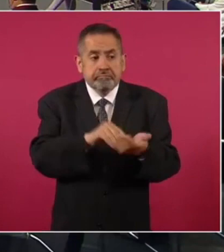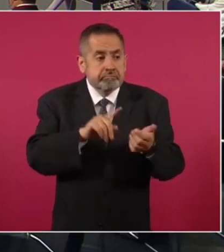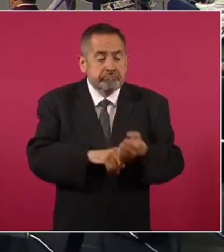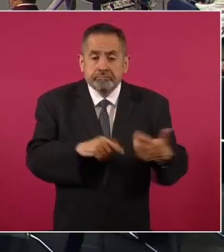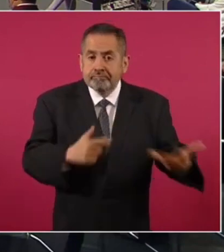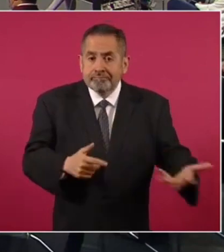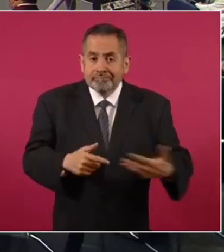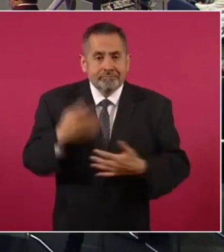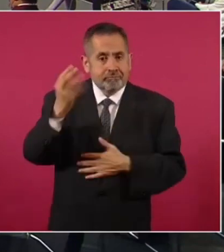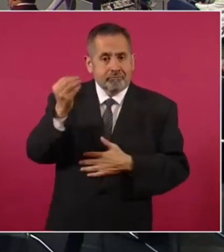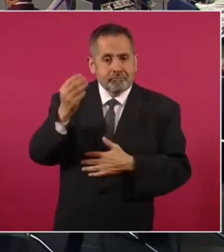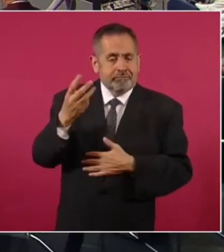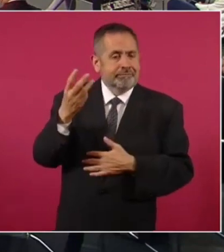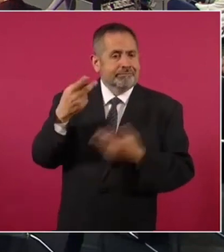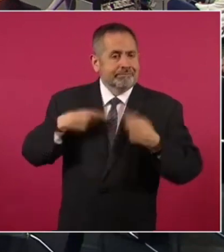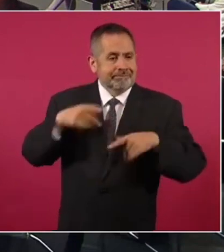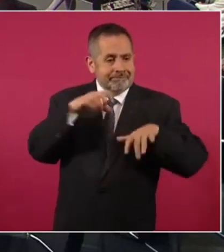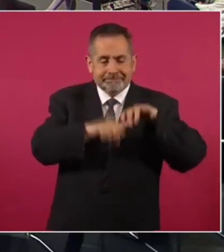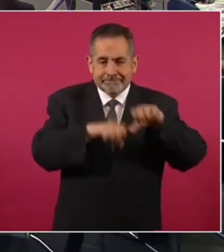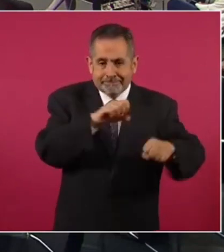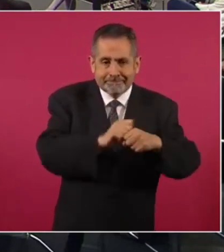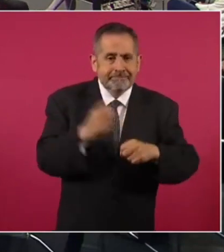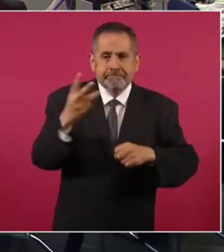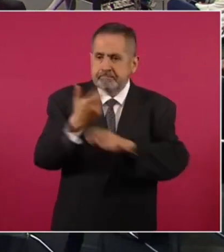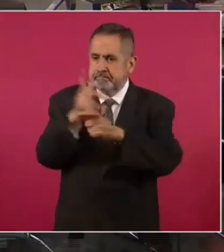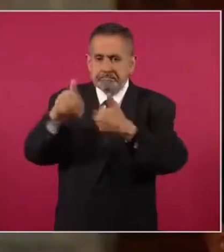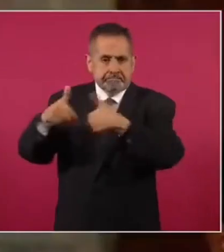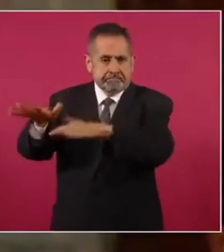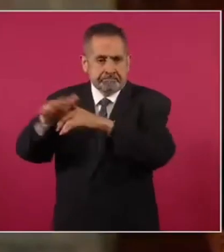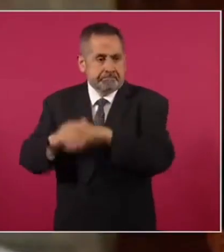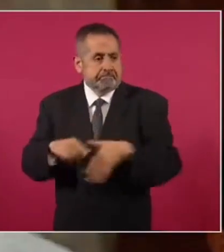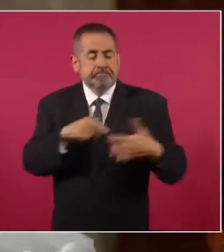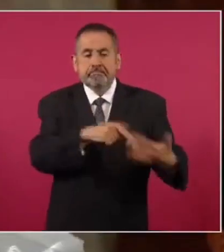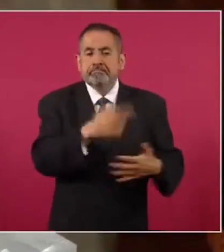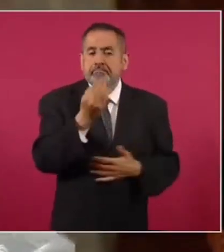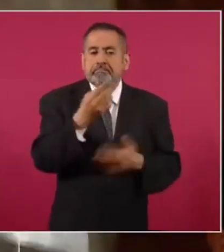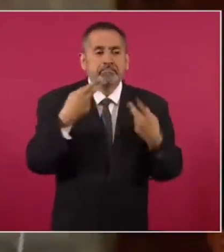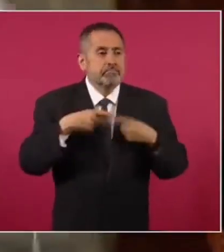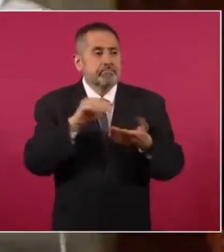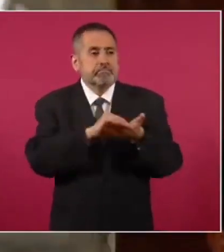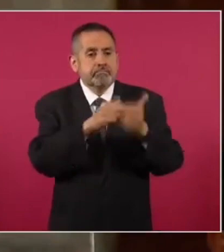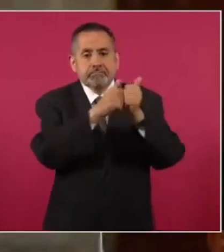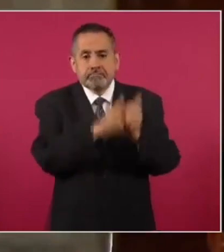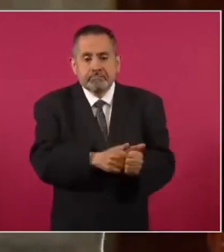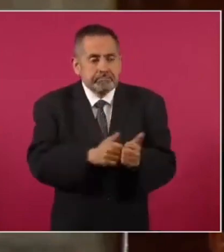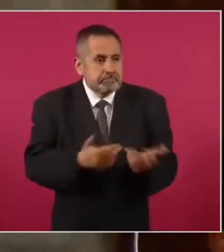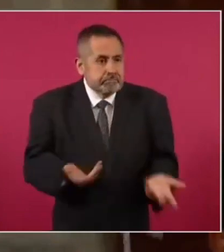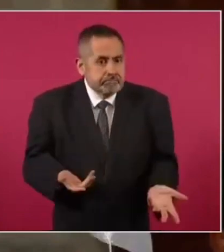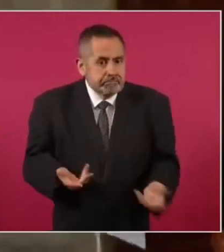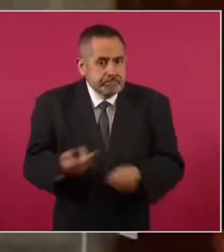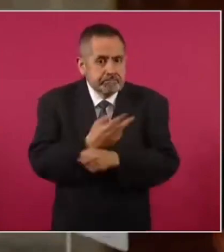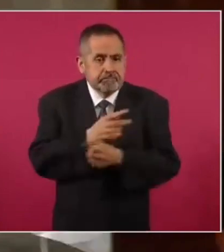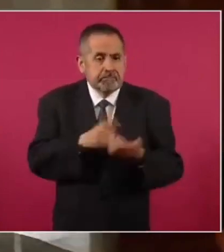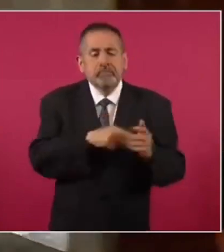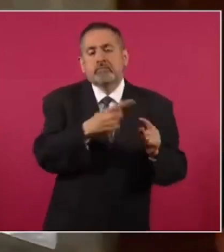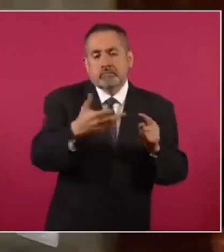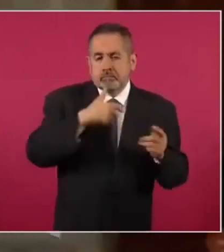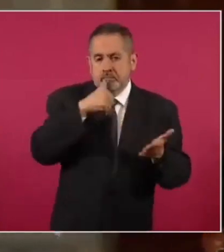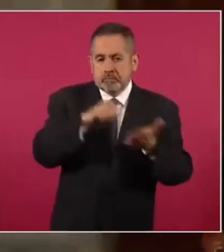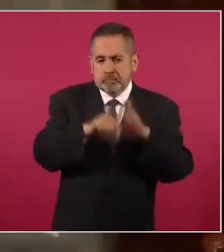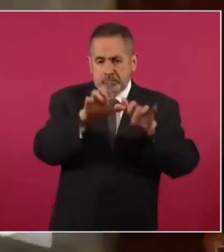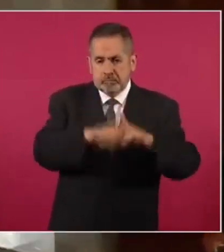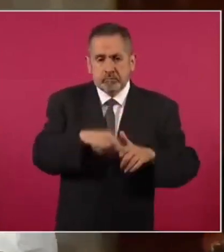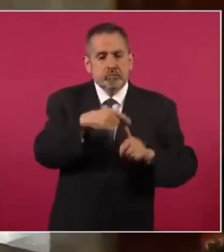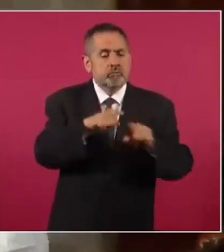condicional y 3 todavía continúan en este penal en el Rincón, en Nayarit. Y yo tengo esta carta que firmó su hermano,